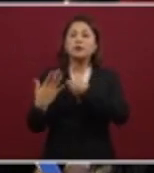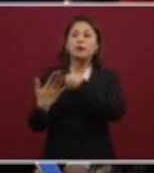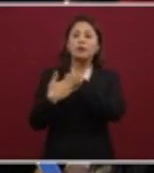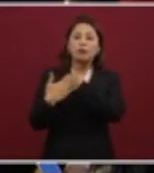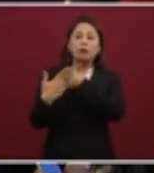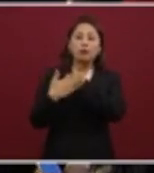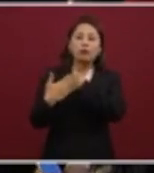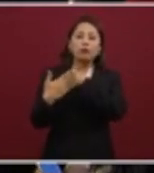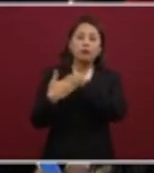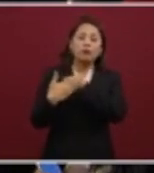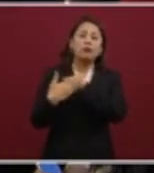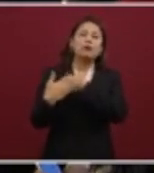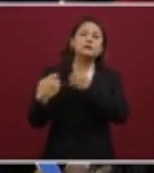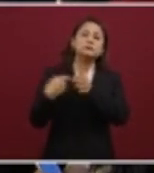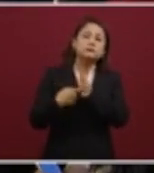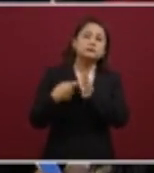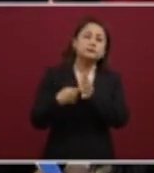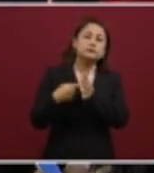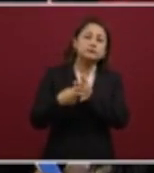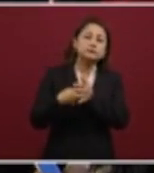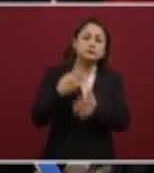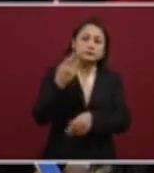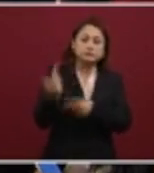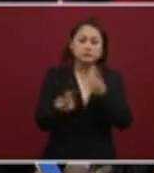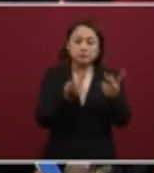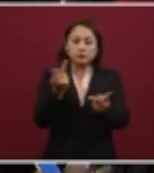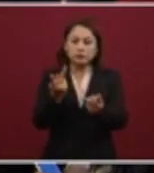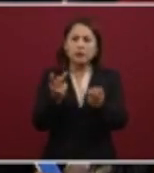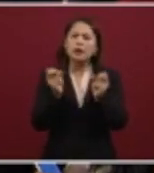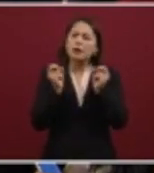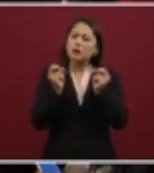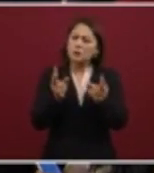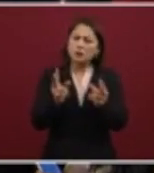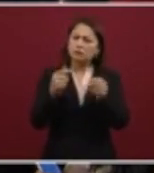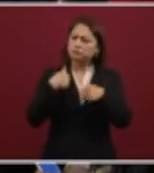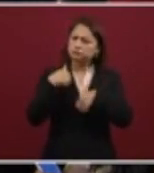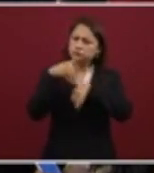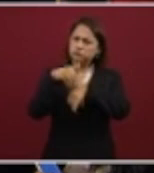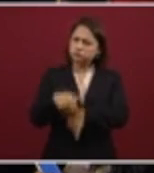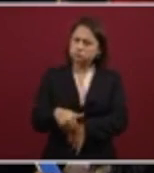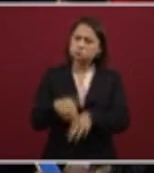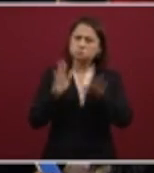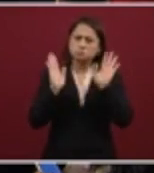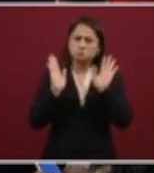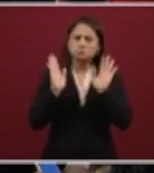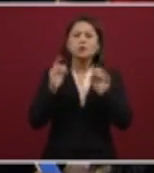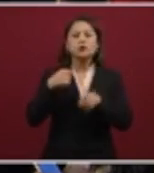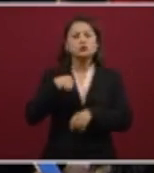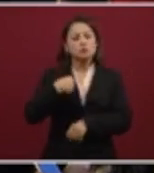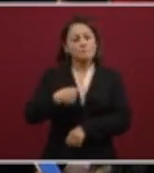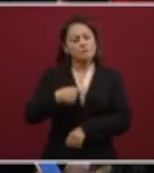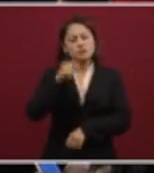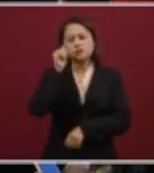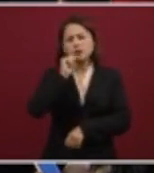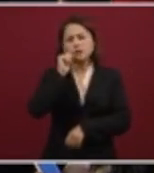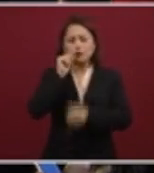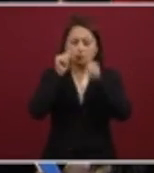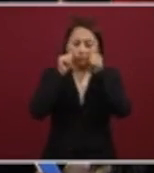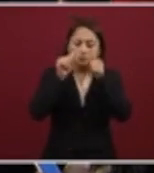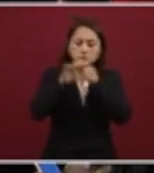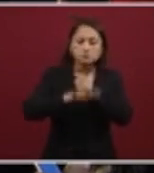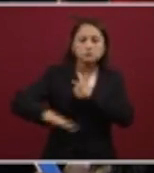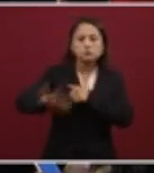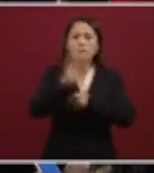porque yo siempre le voy a hacer caso a los ciudadanos. Ahora